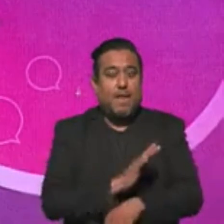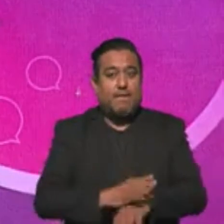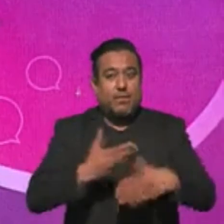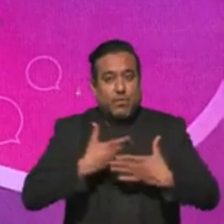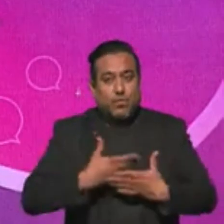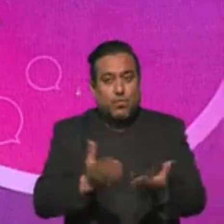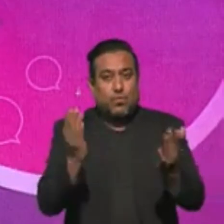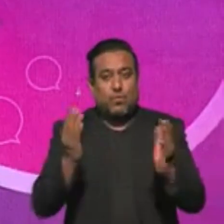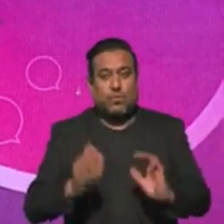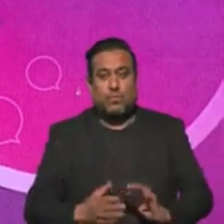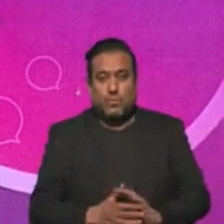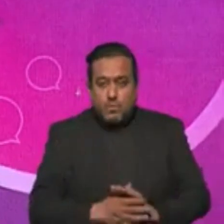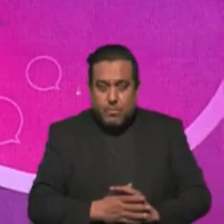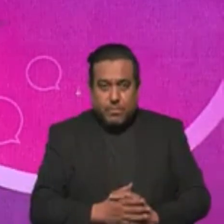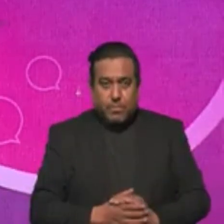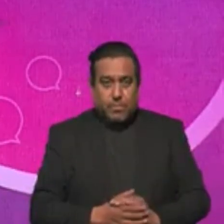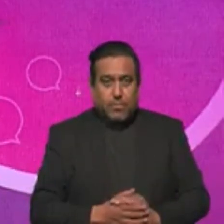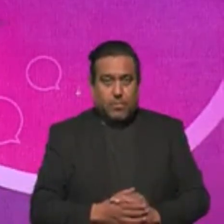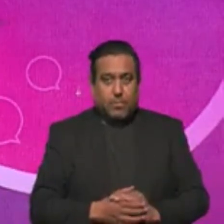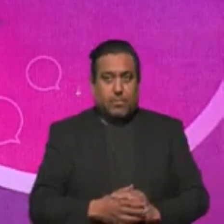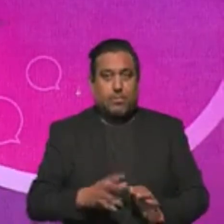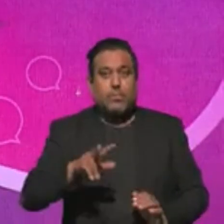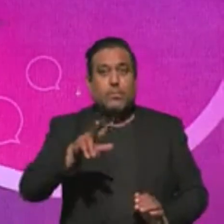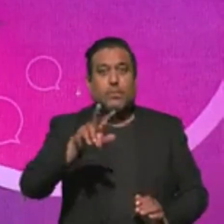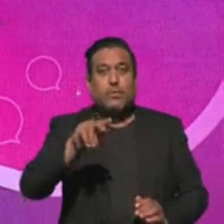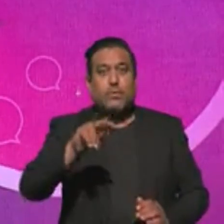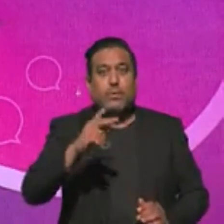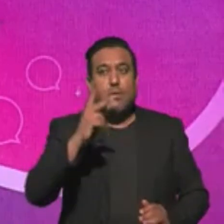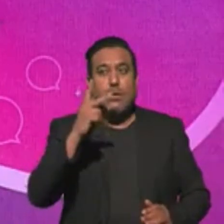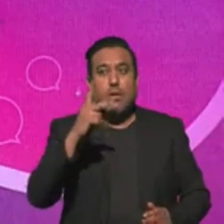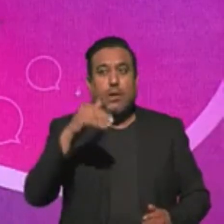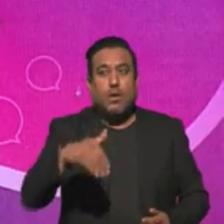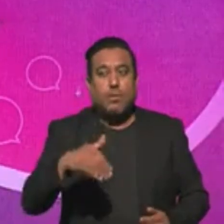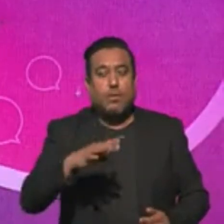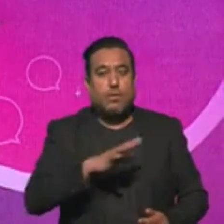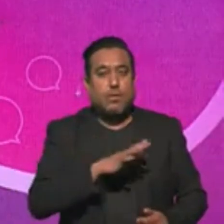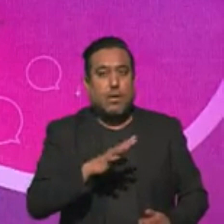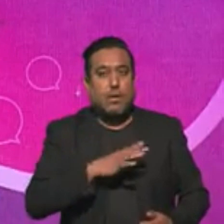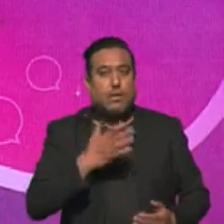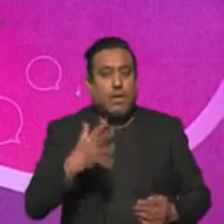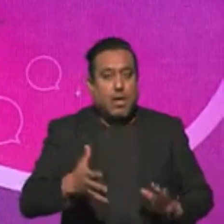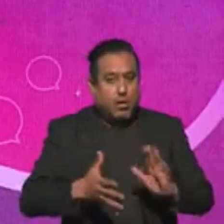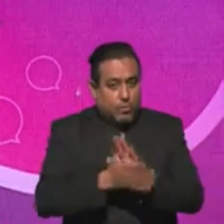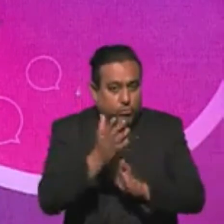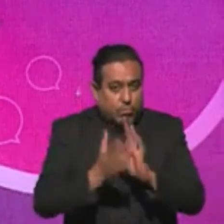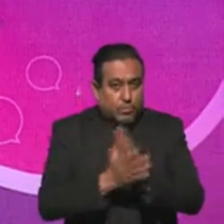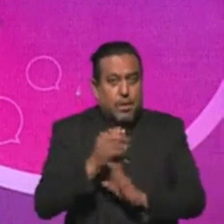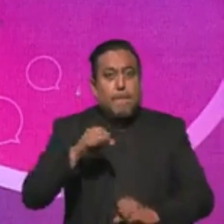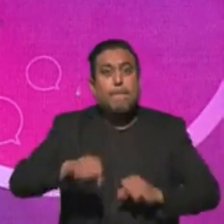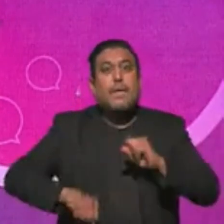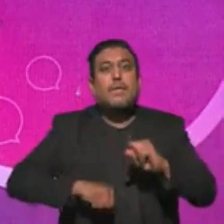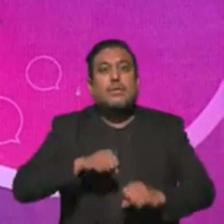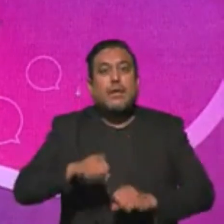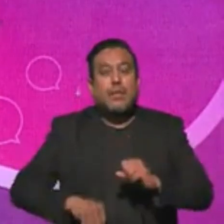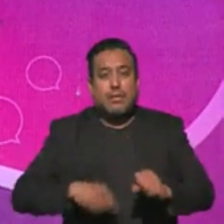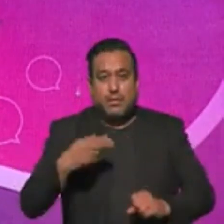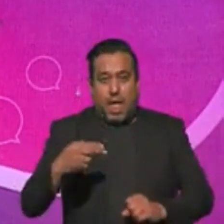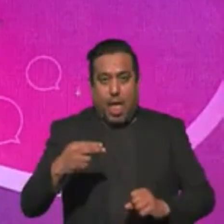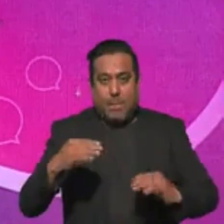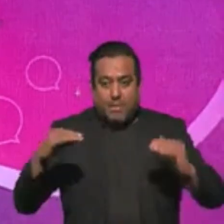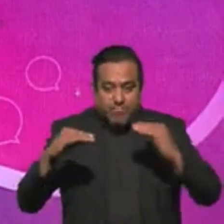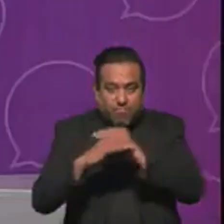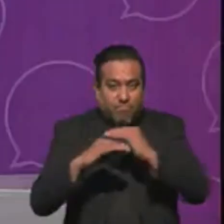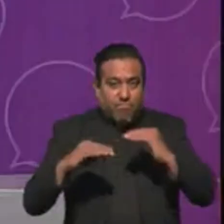beneficiadas se han construido 80 km de vías para bicicletas que les llaman